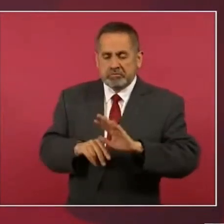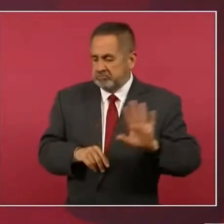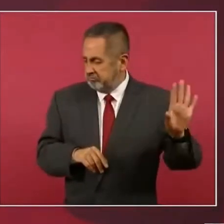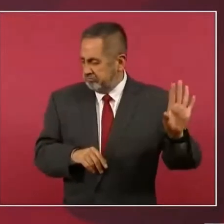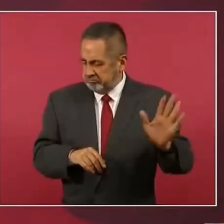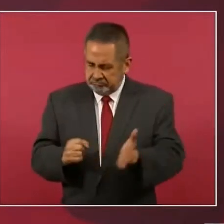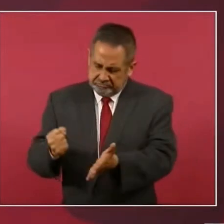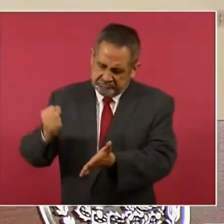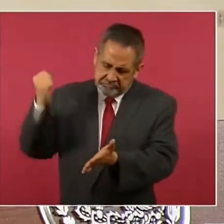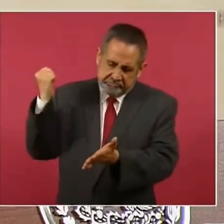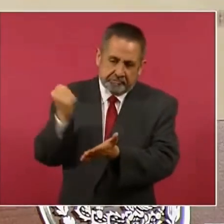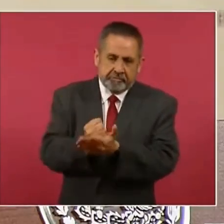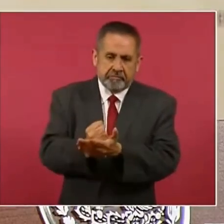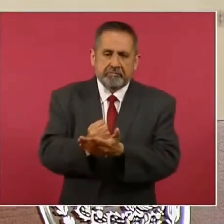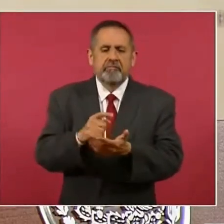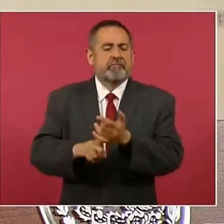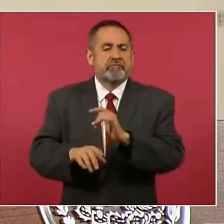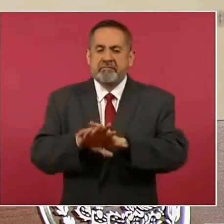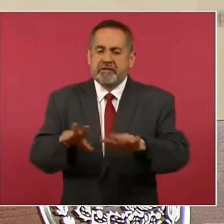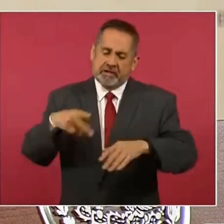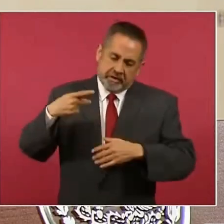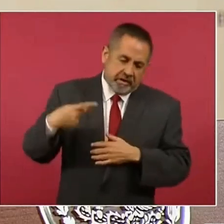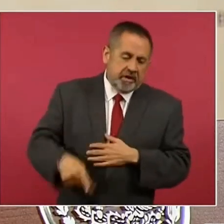estaba aprobado.